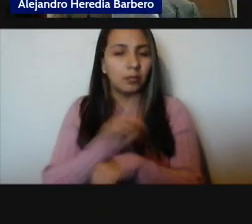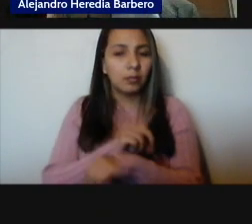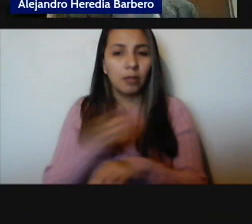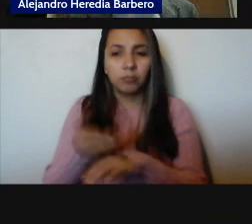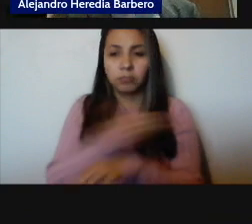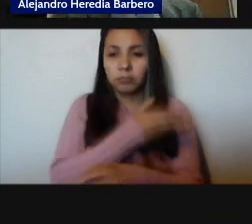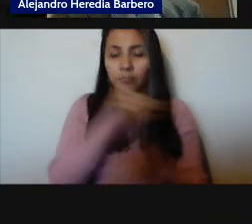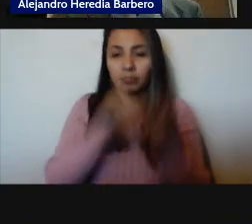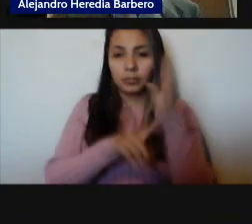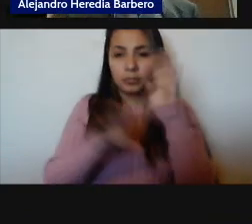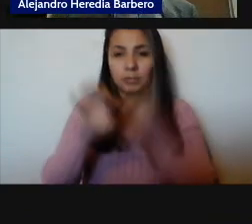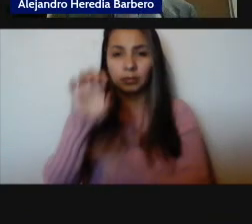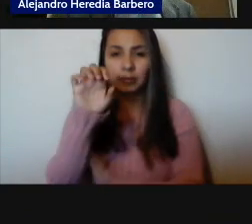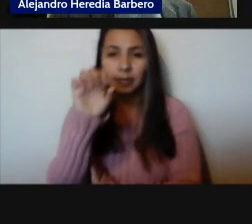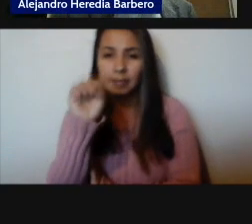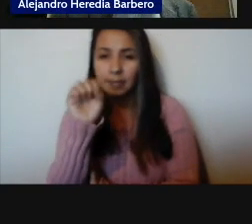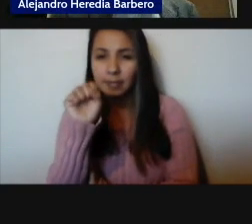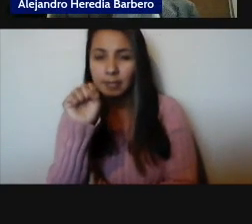años 60,